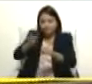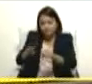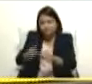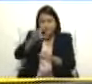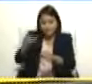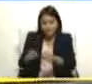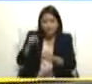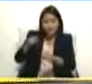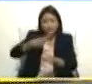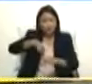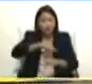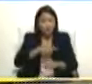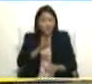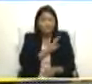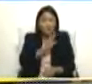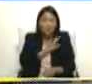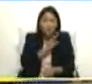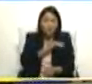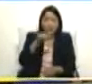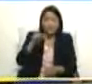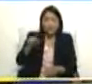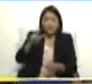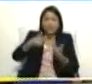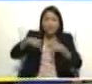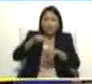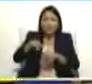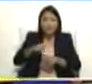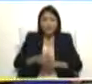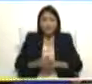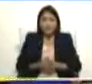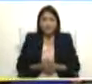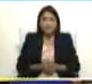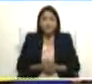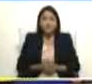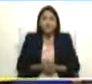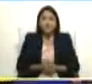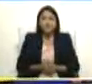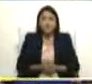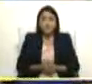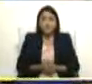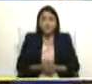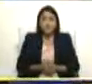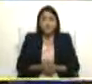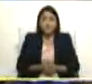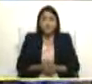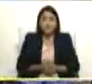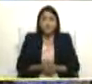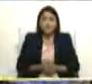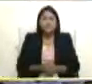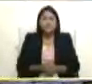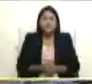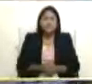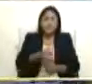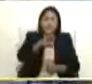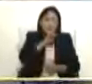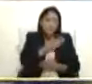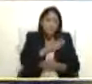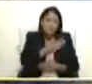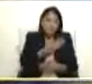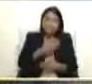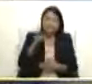los verdaderos dueños del poder popular y de nuestra querida patria